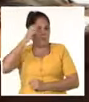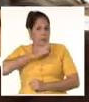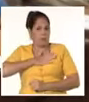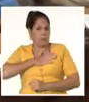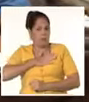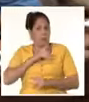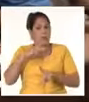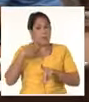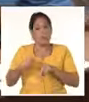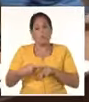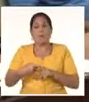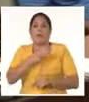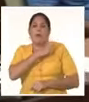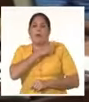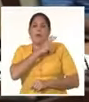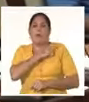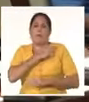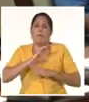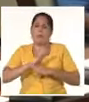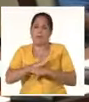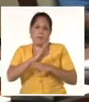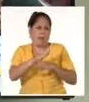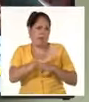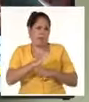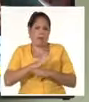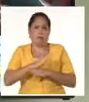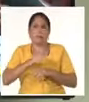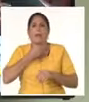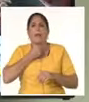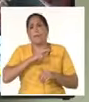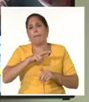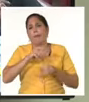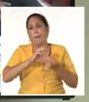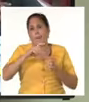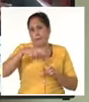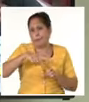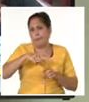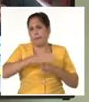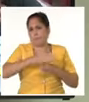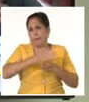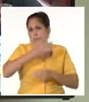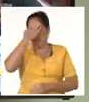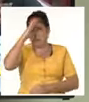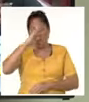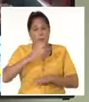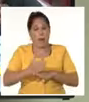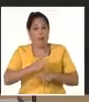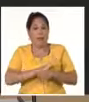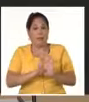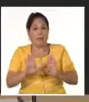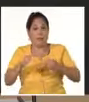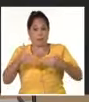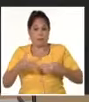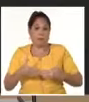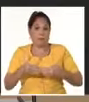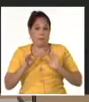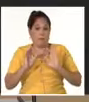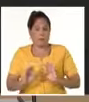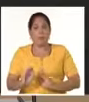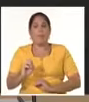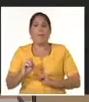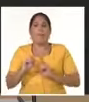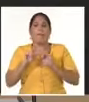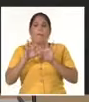y por las autoridades de la más oriental de las provincias cubanas antes de concluir la sesión el primer